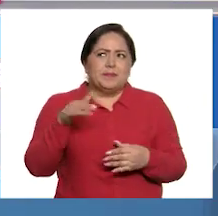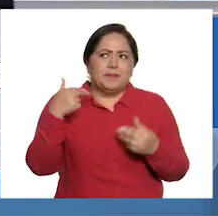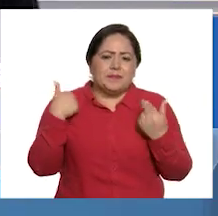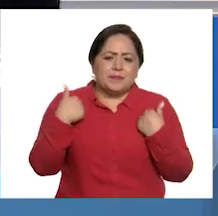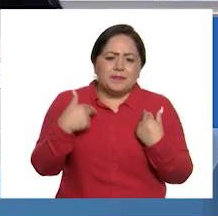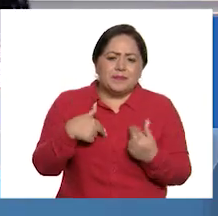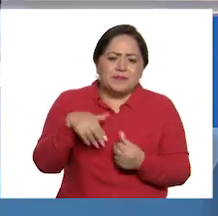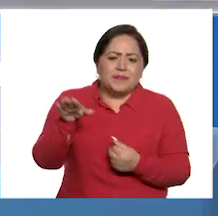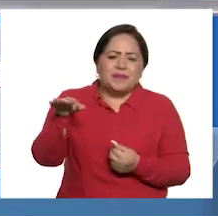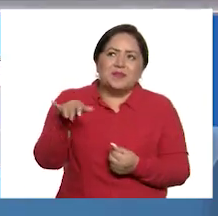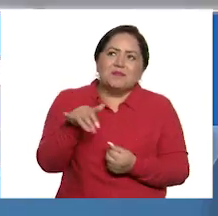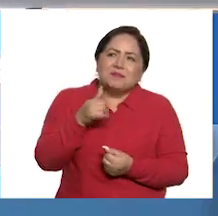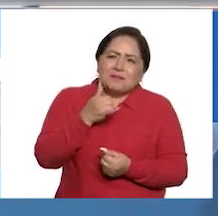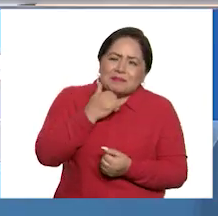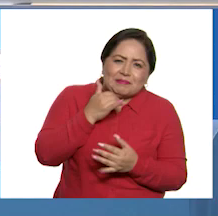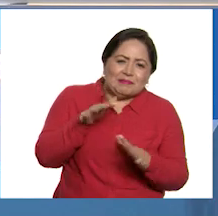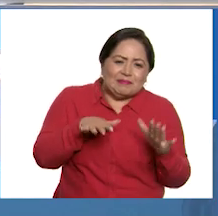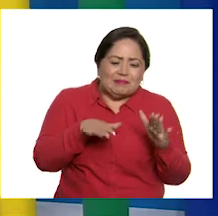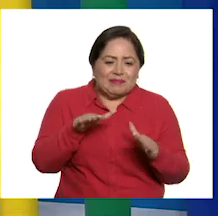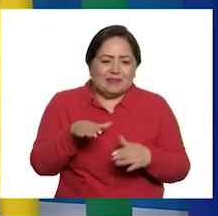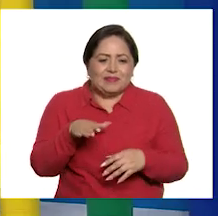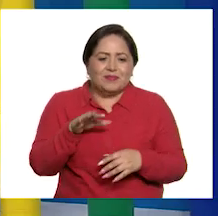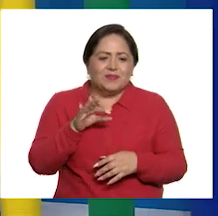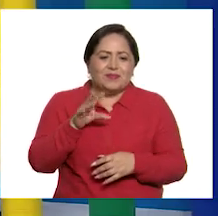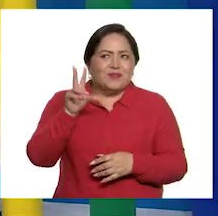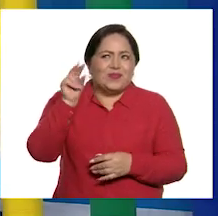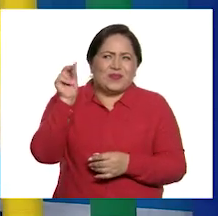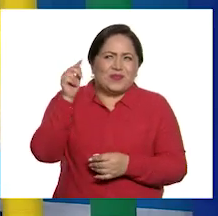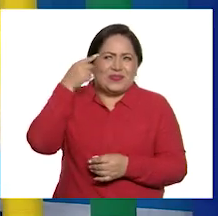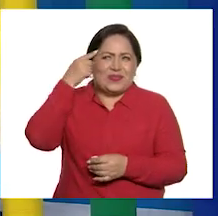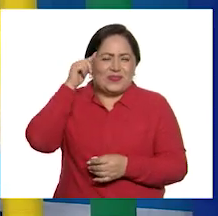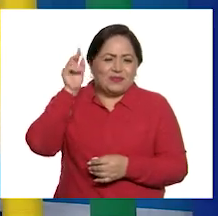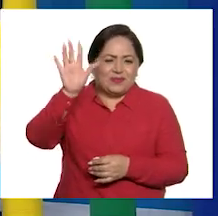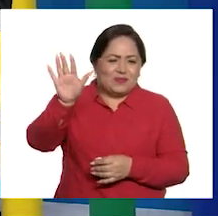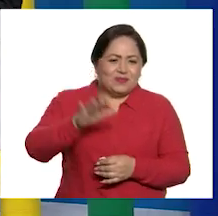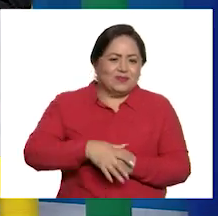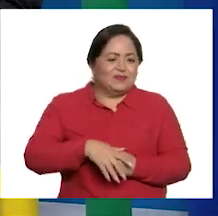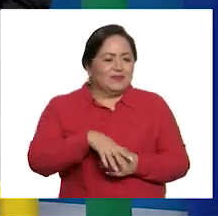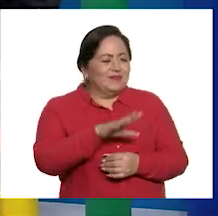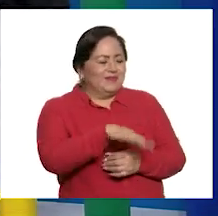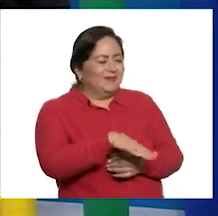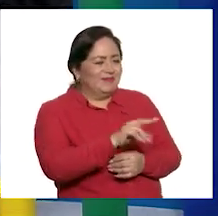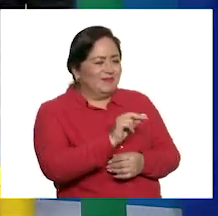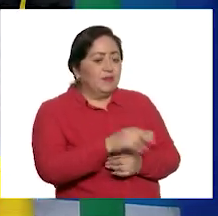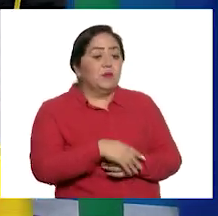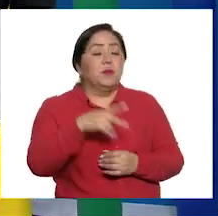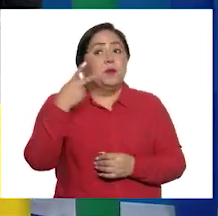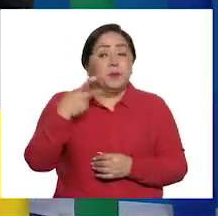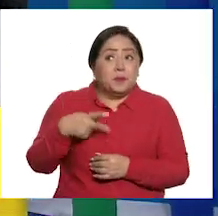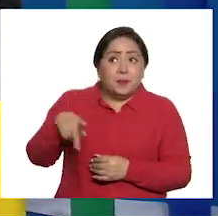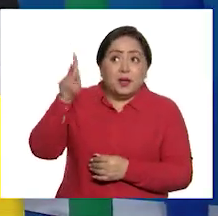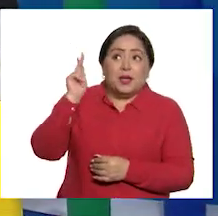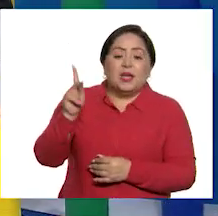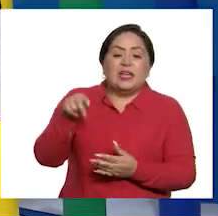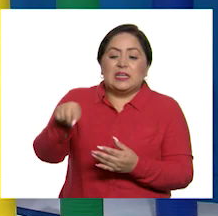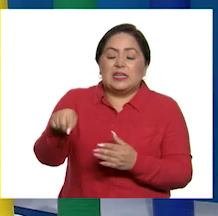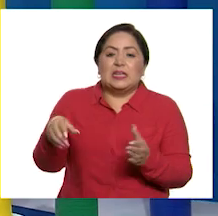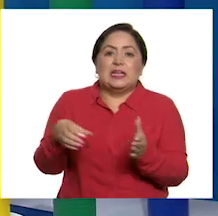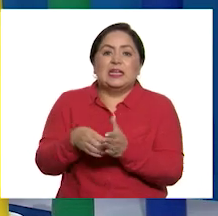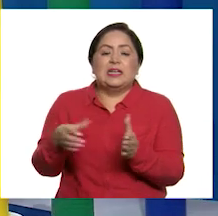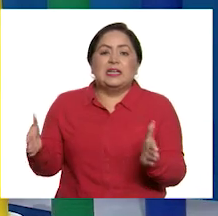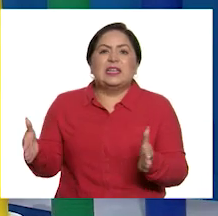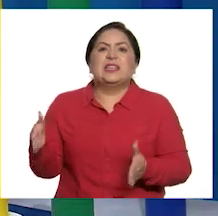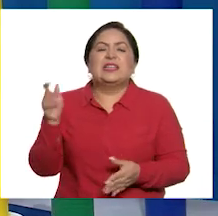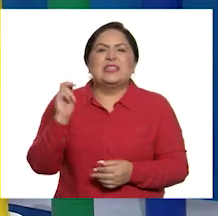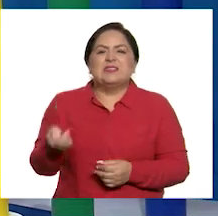Maestro Pedrito. Sí, dime. No se enoje, maestro Pedrito. Dime. Pero, ¿y esa caja que tiene